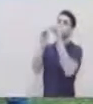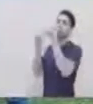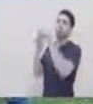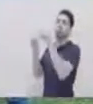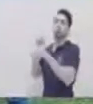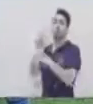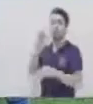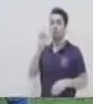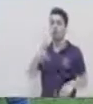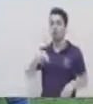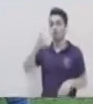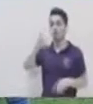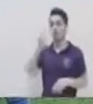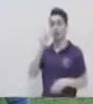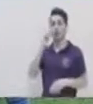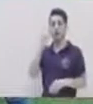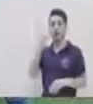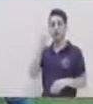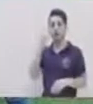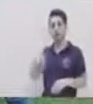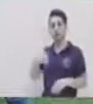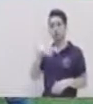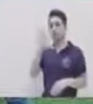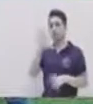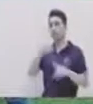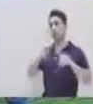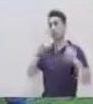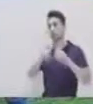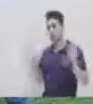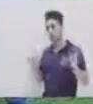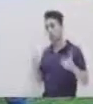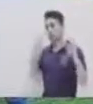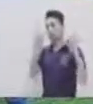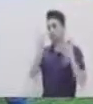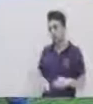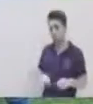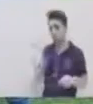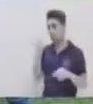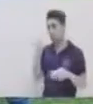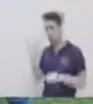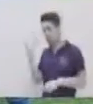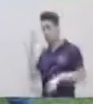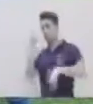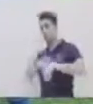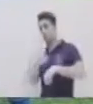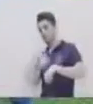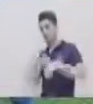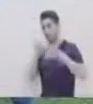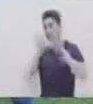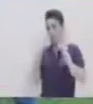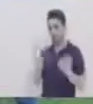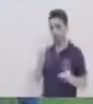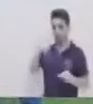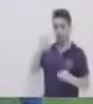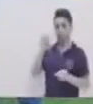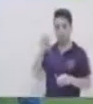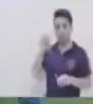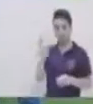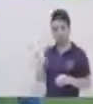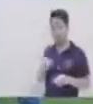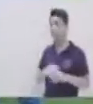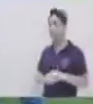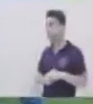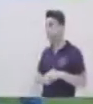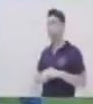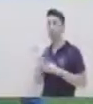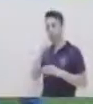conjugar o tiene cinco elementos para conjugar, que es la persona, el número, el tiempo, el aspecto y el modo. Te apuesto